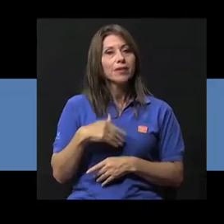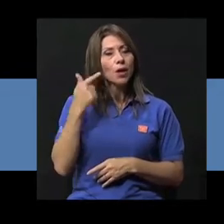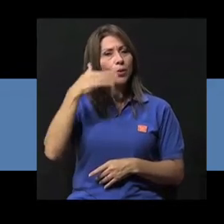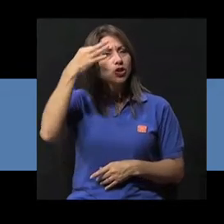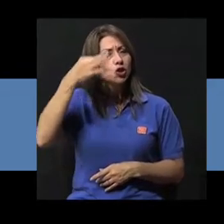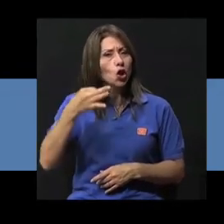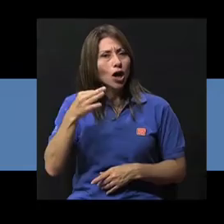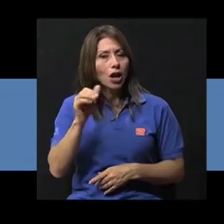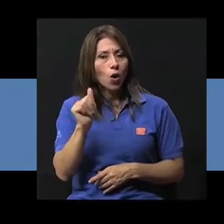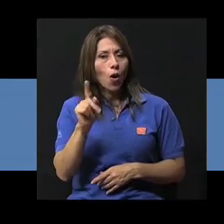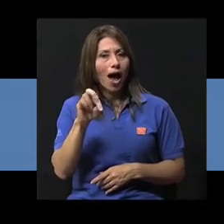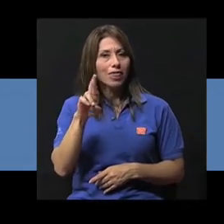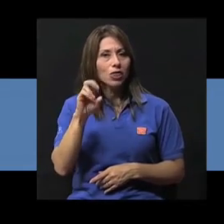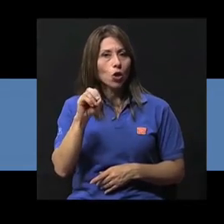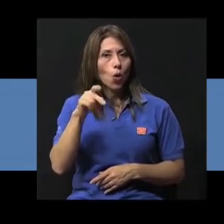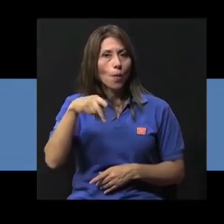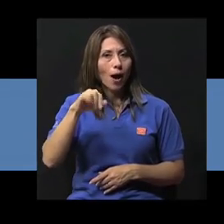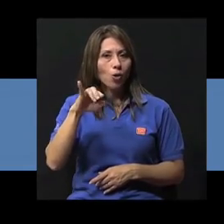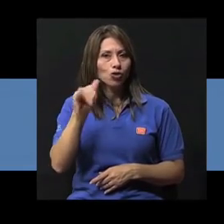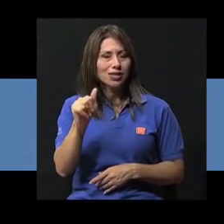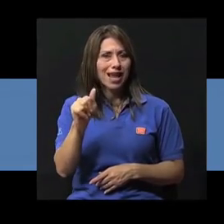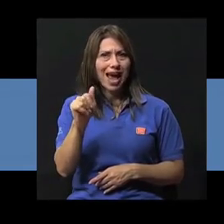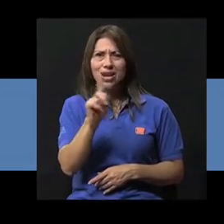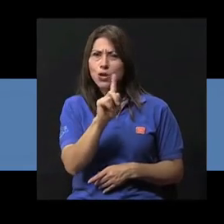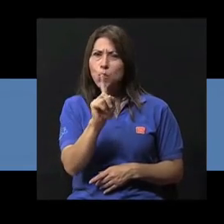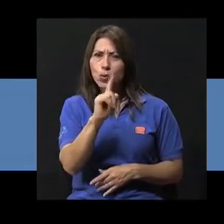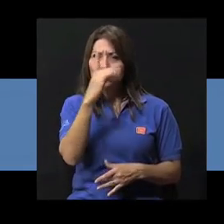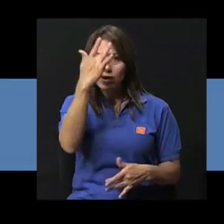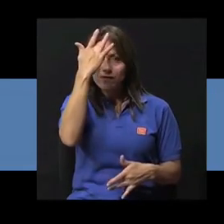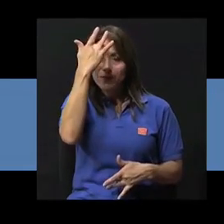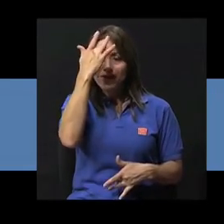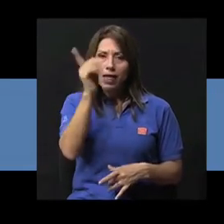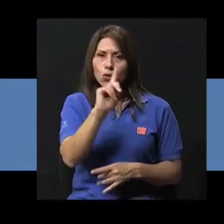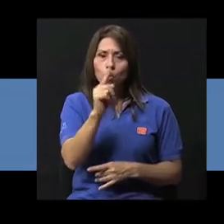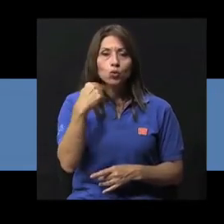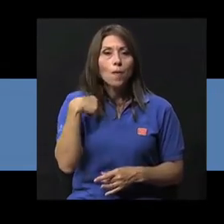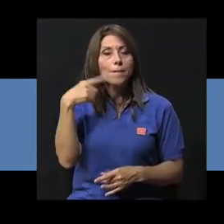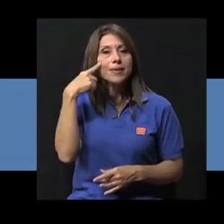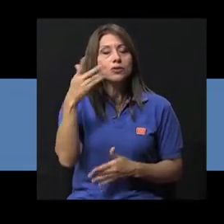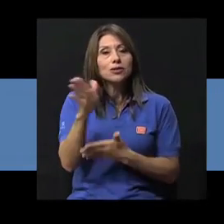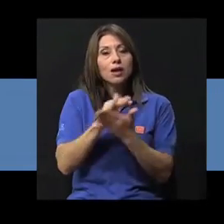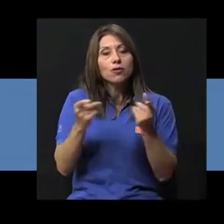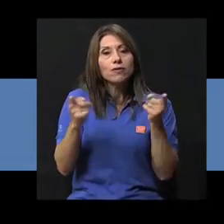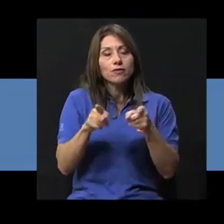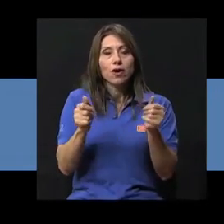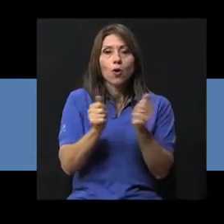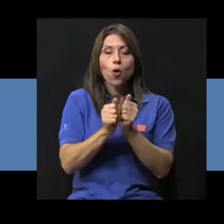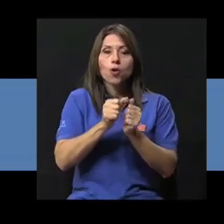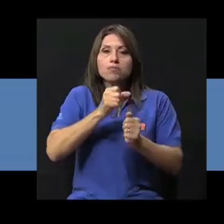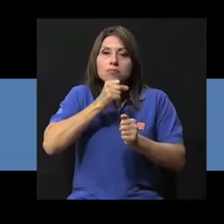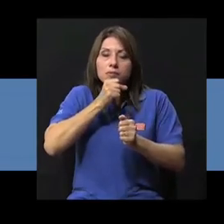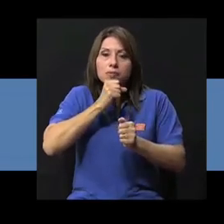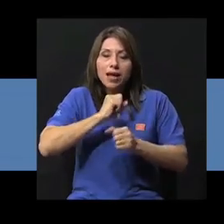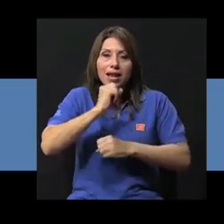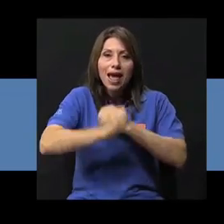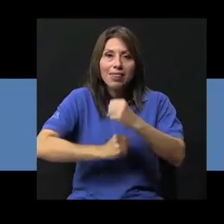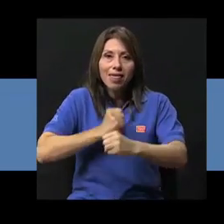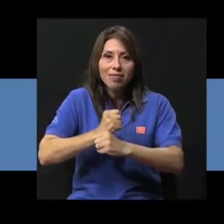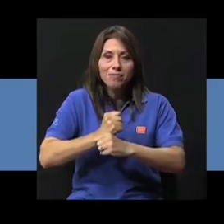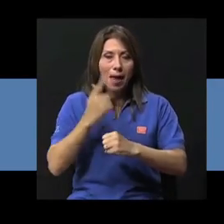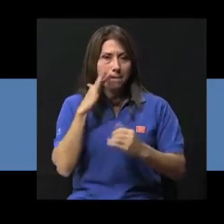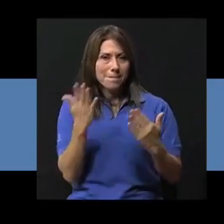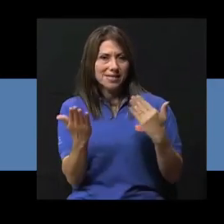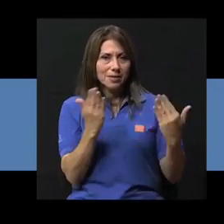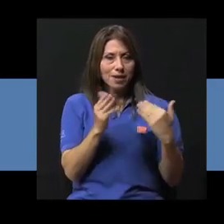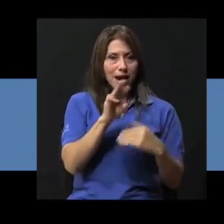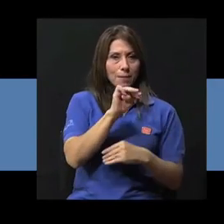que la andropausia es, no diría tanto como una enfermedad, sino algo que viene con la edad y afecta a los